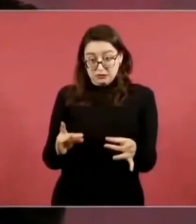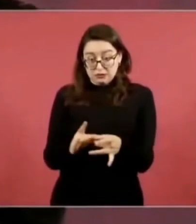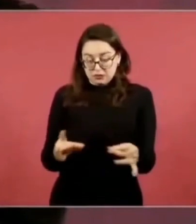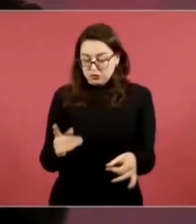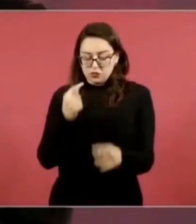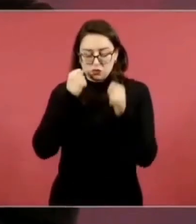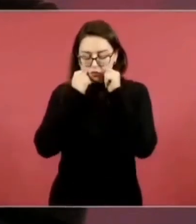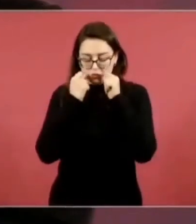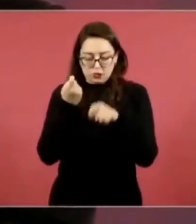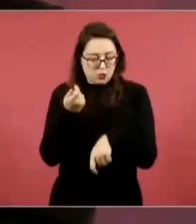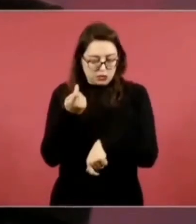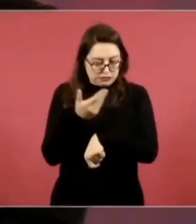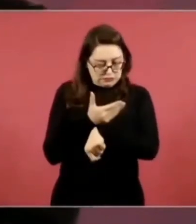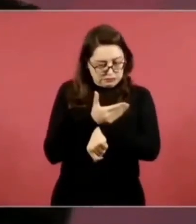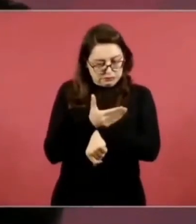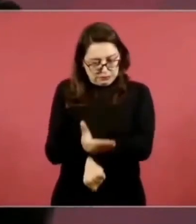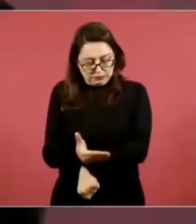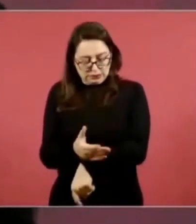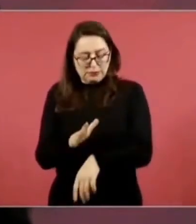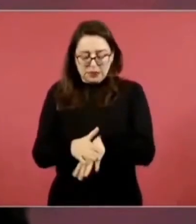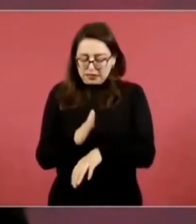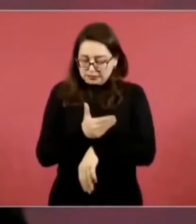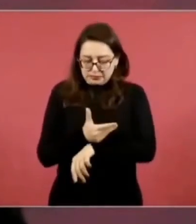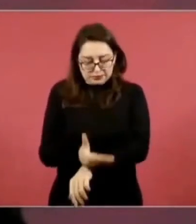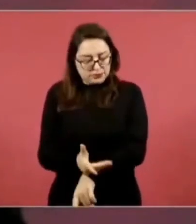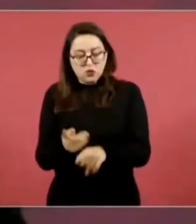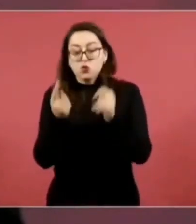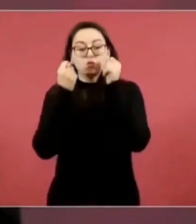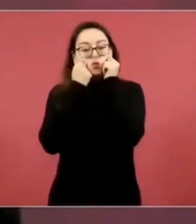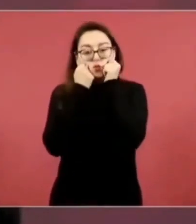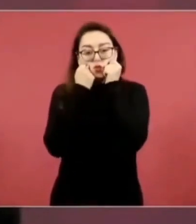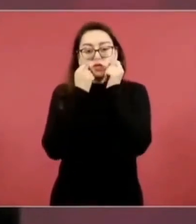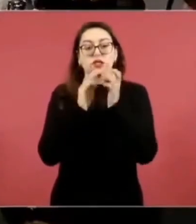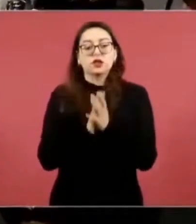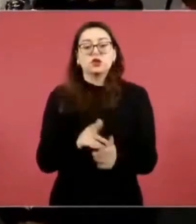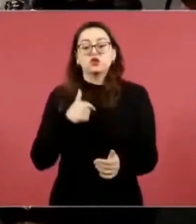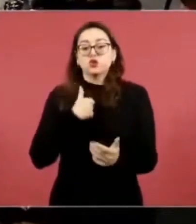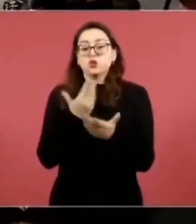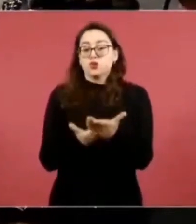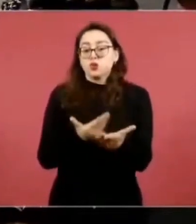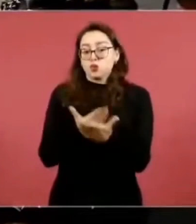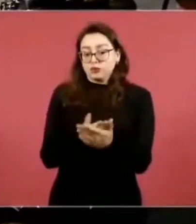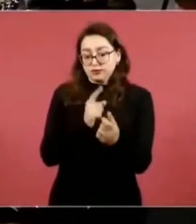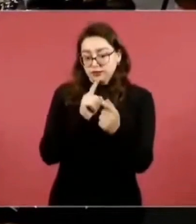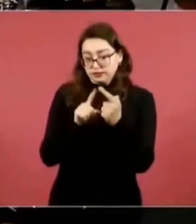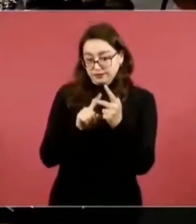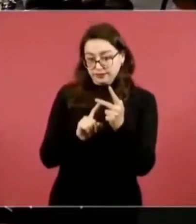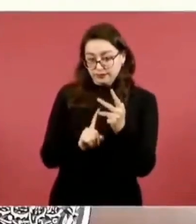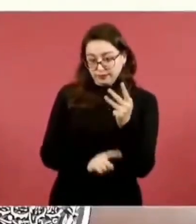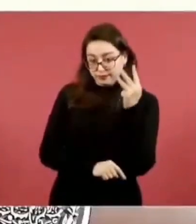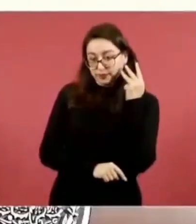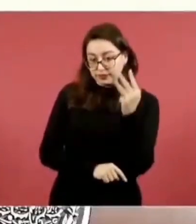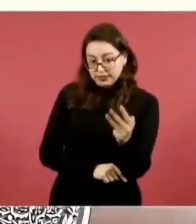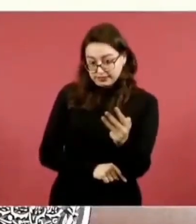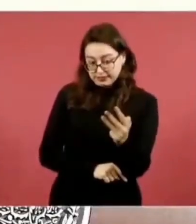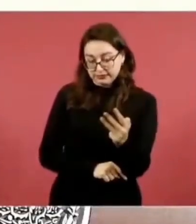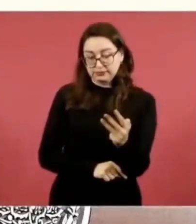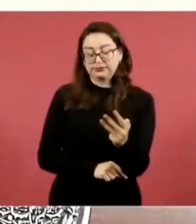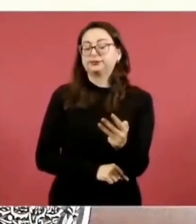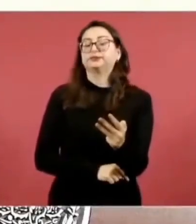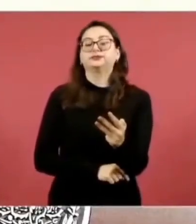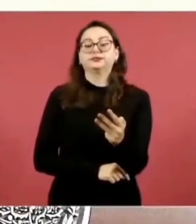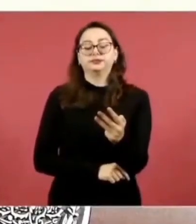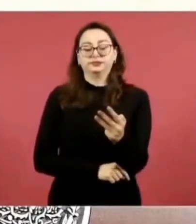lleve el tiempo que sea. Te propongo 3 cosas. Primero, el